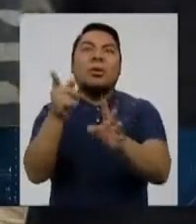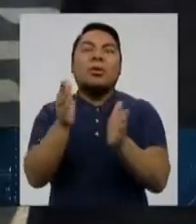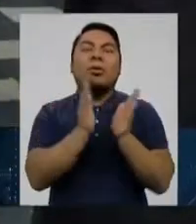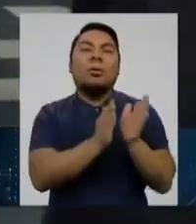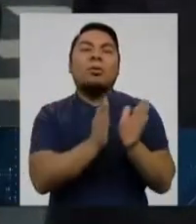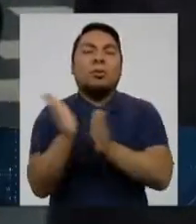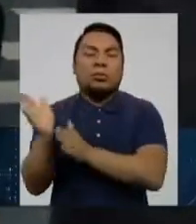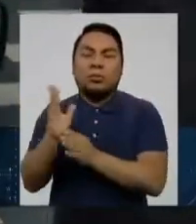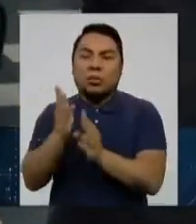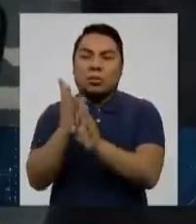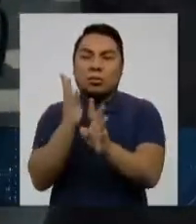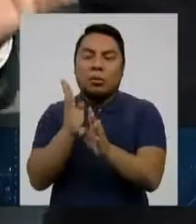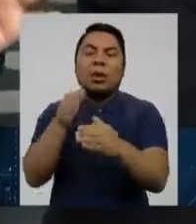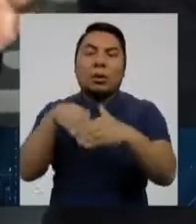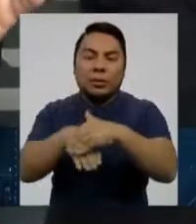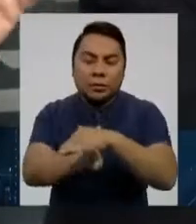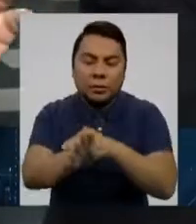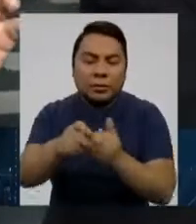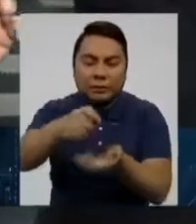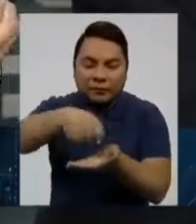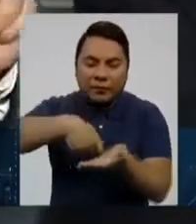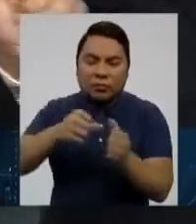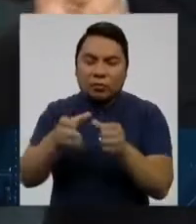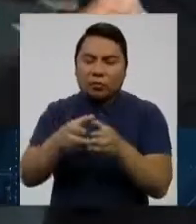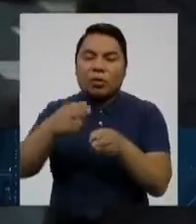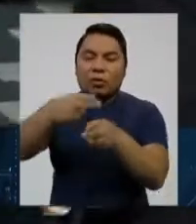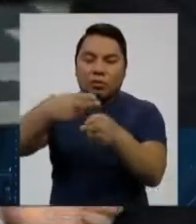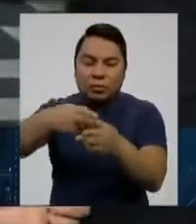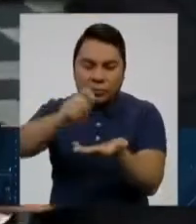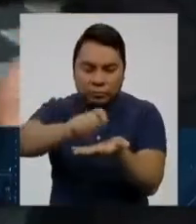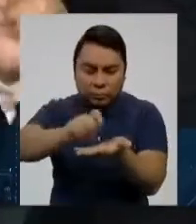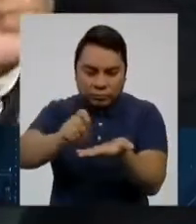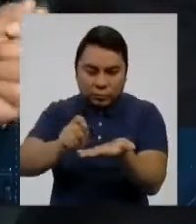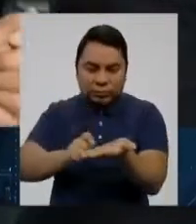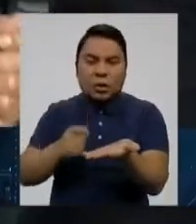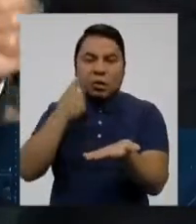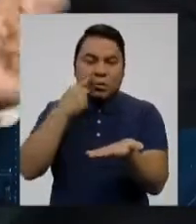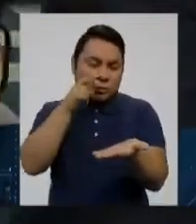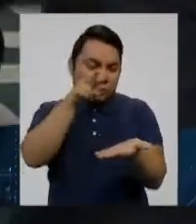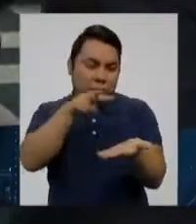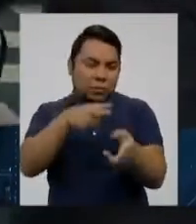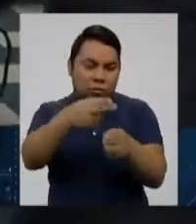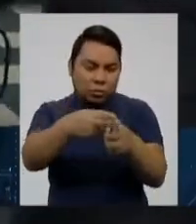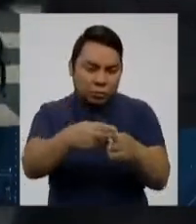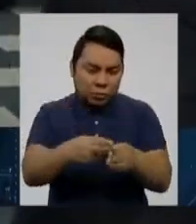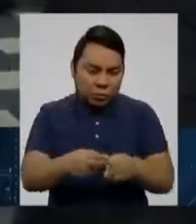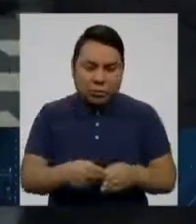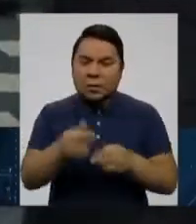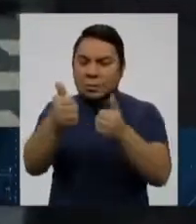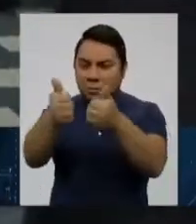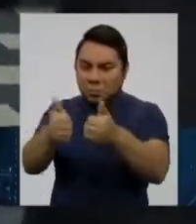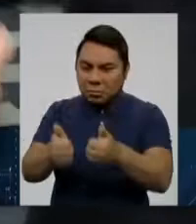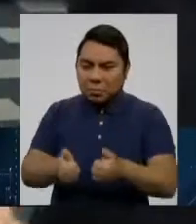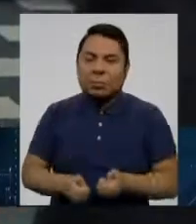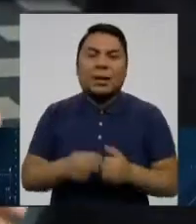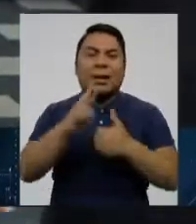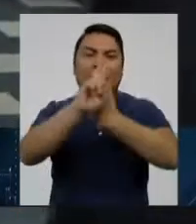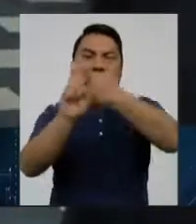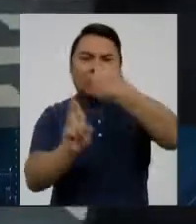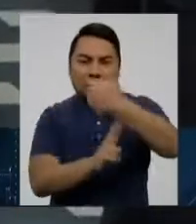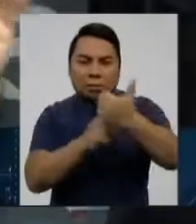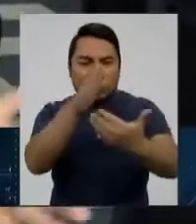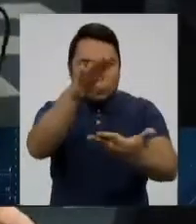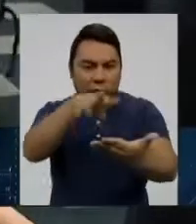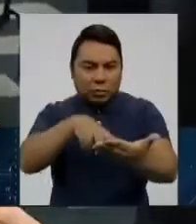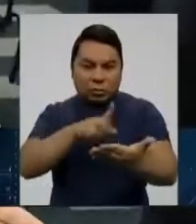ordenada. Luego quienes están en mesa de parte lo revisan, le ponen el sello de recibido y luego empieza ya el proceso,